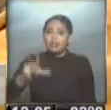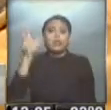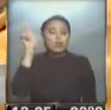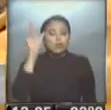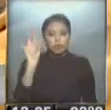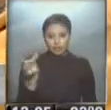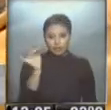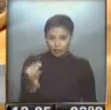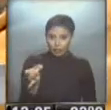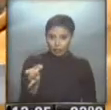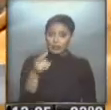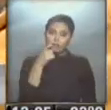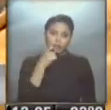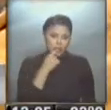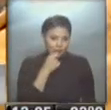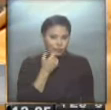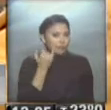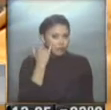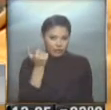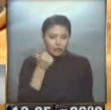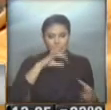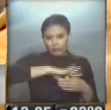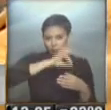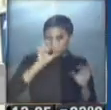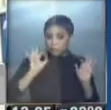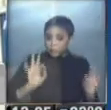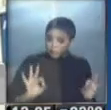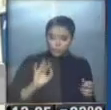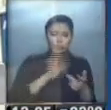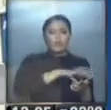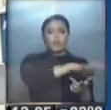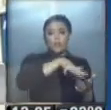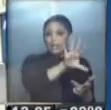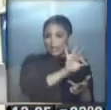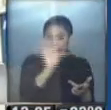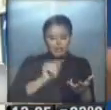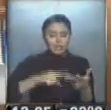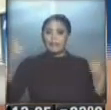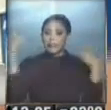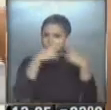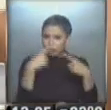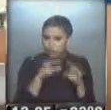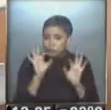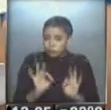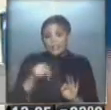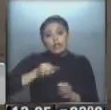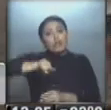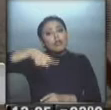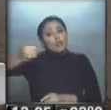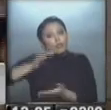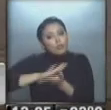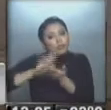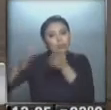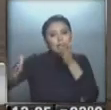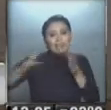de diciembre, cuando ya se haya realizado el sorteo, estén las sedes, estén los partidos. Ahí se va a abrir otra tanda más